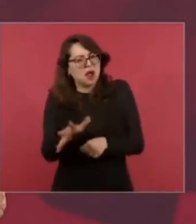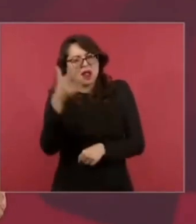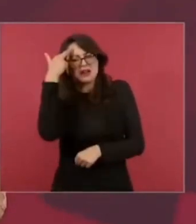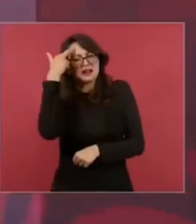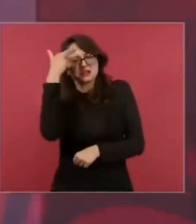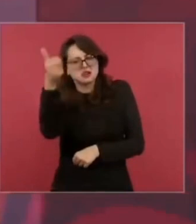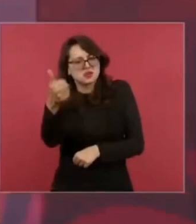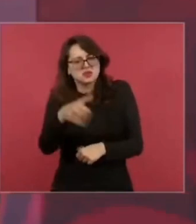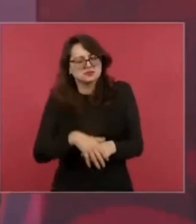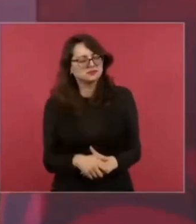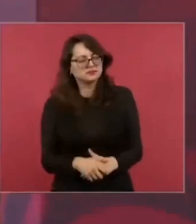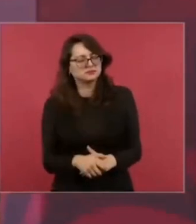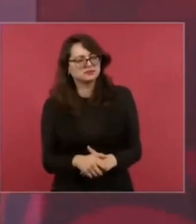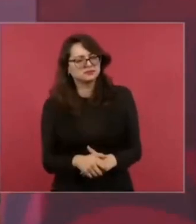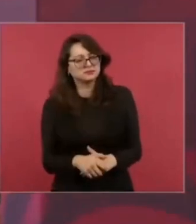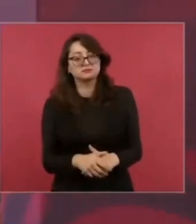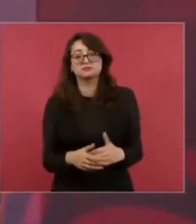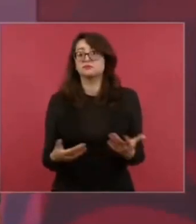de